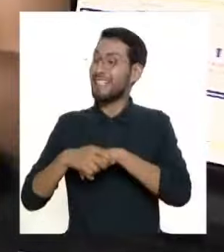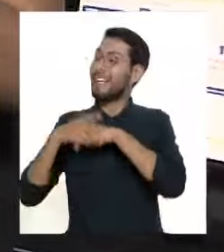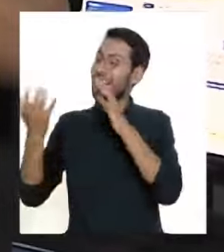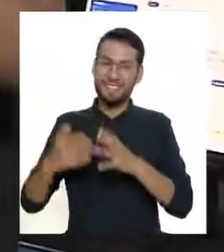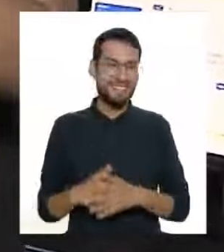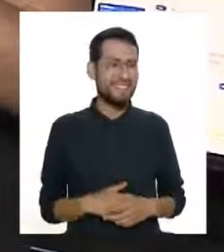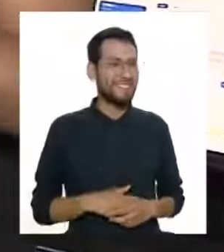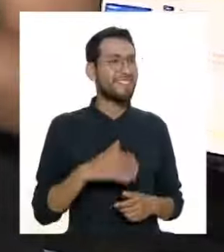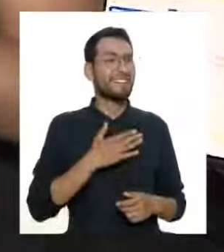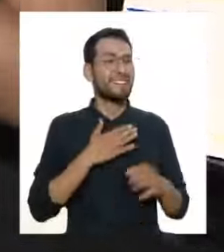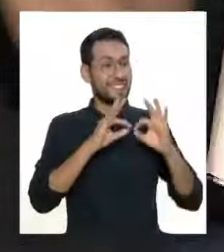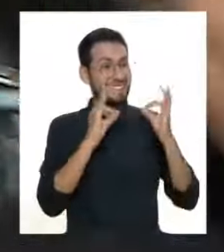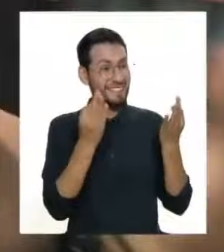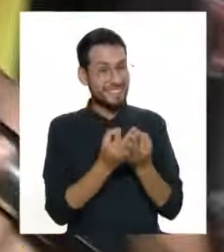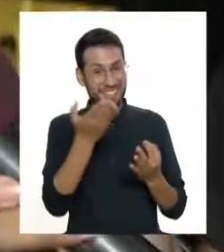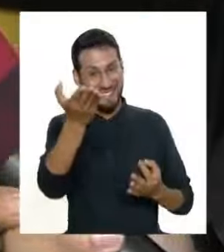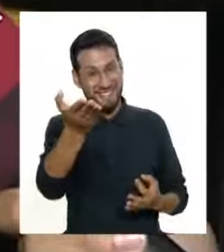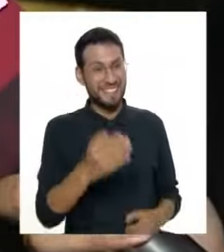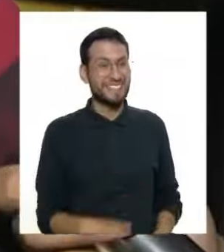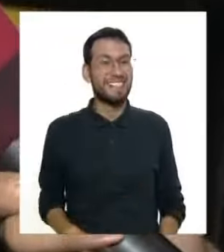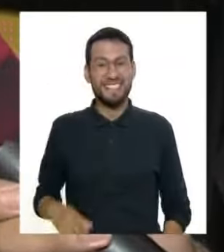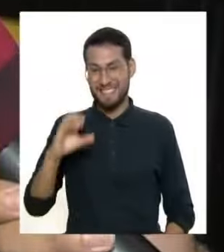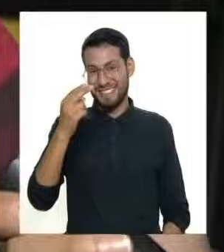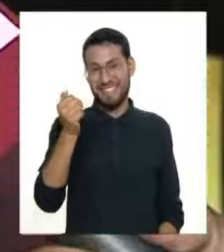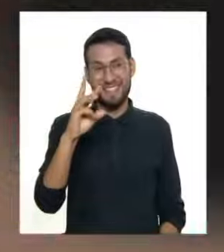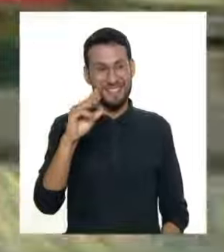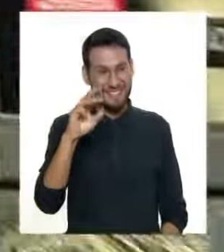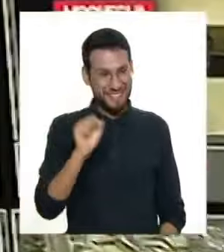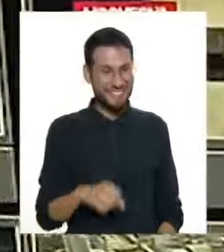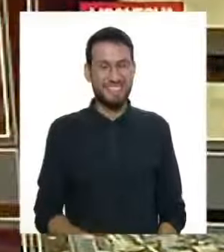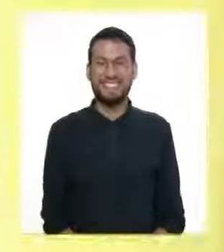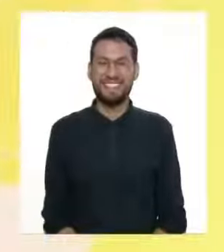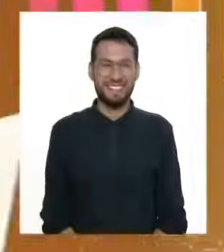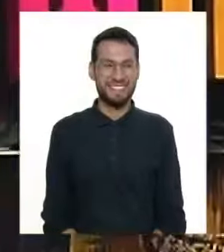familia? Para mi familia Chaguares, Arihuanca.